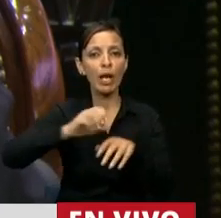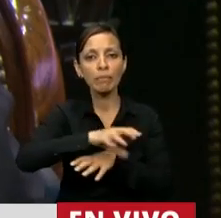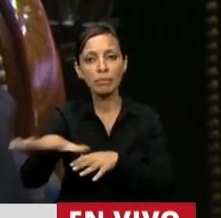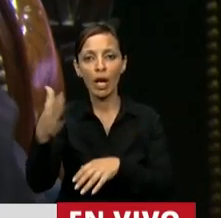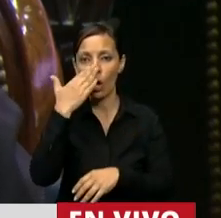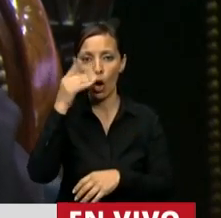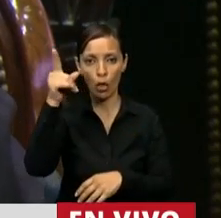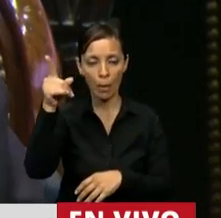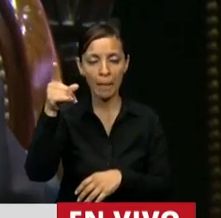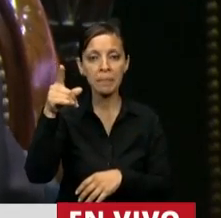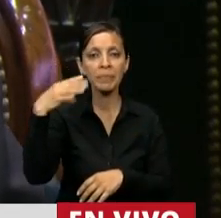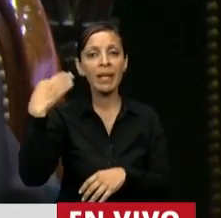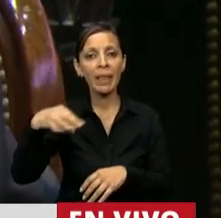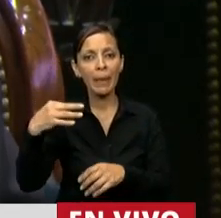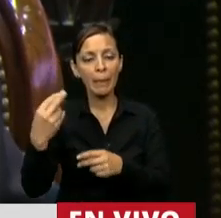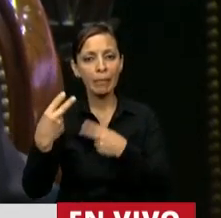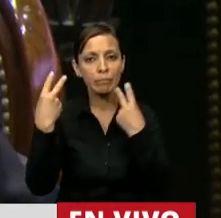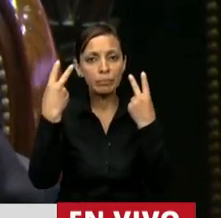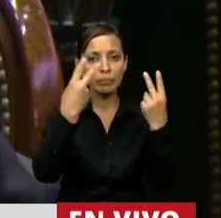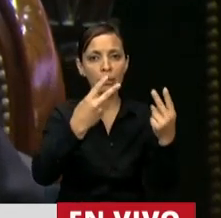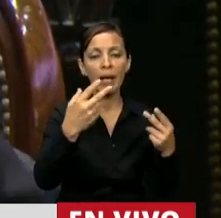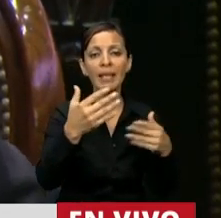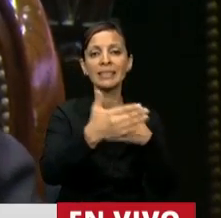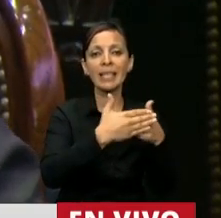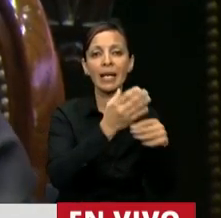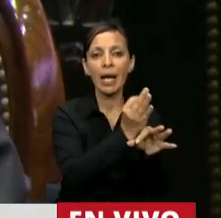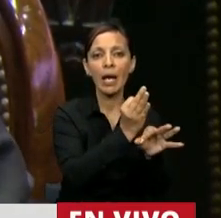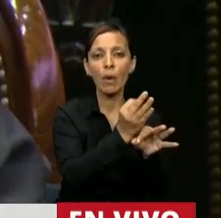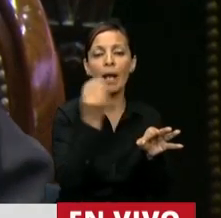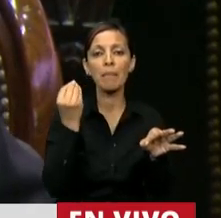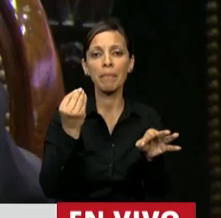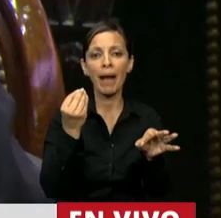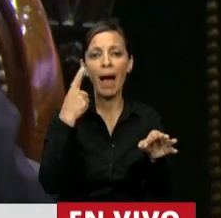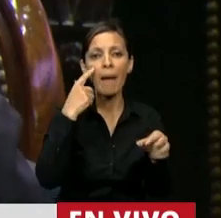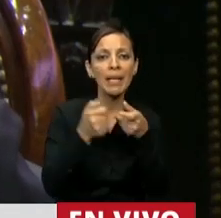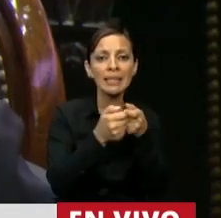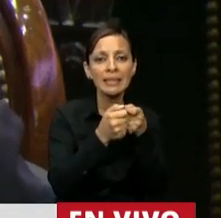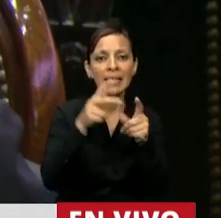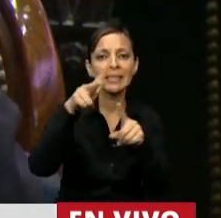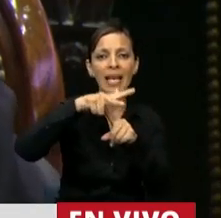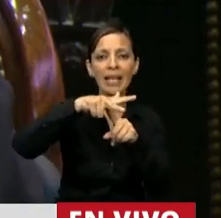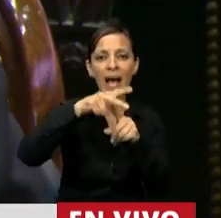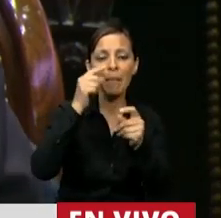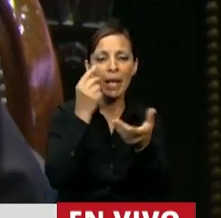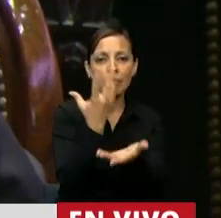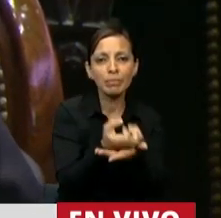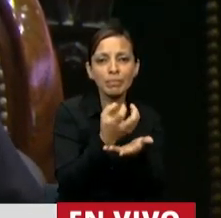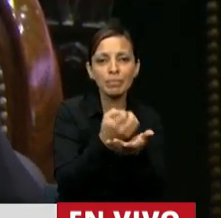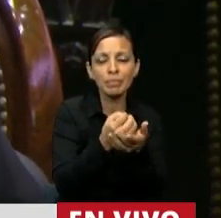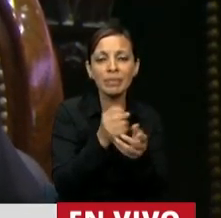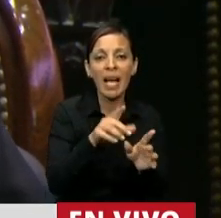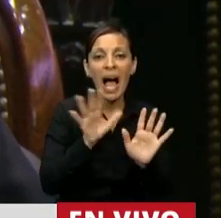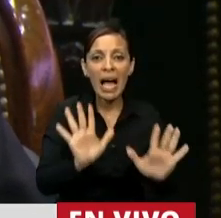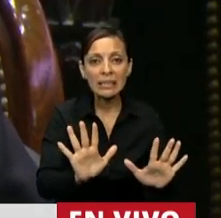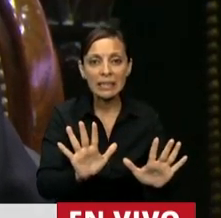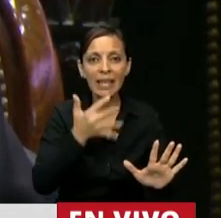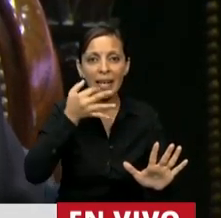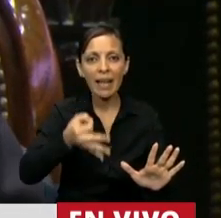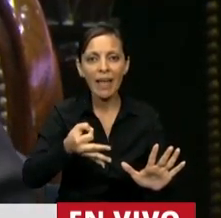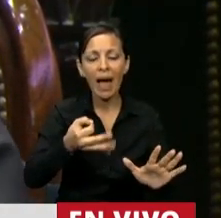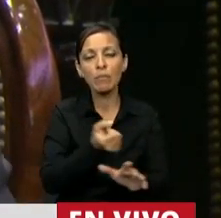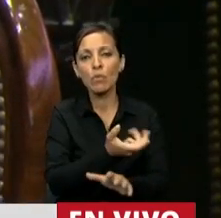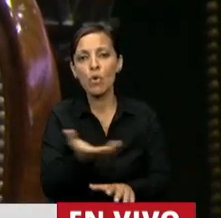de Córdoba, que tenía que ir hasta cercanías de la escuela para poder tener señal para bajar ahí los mensajes de la clase. Digo, esa es la realidad